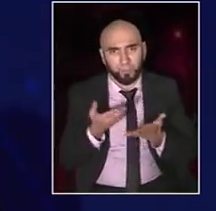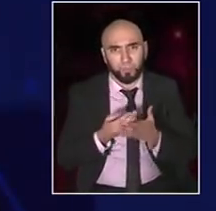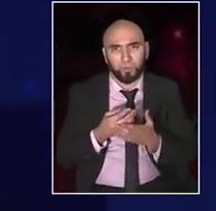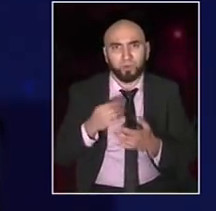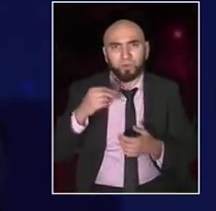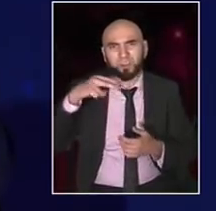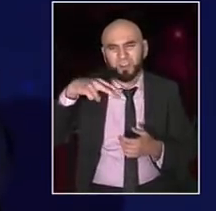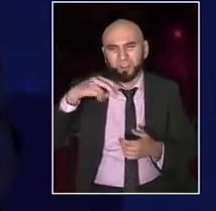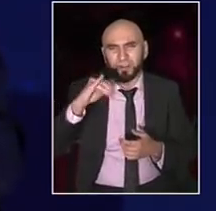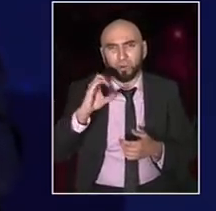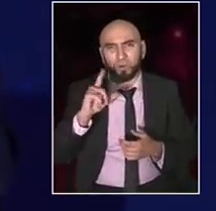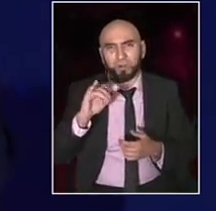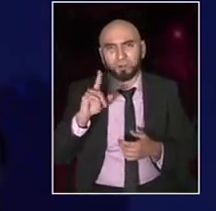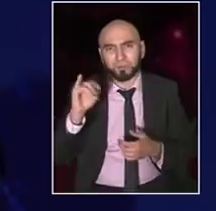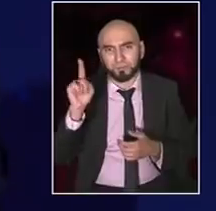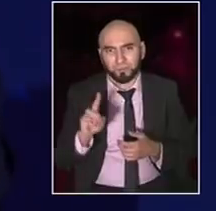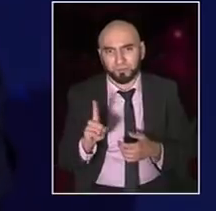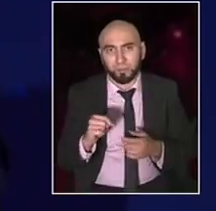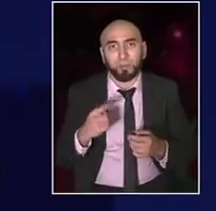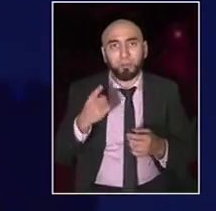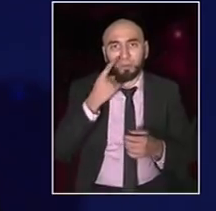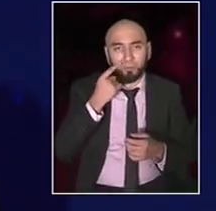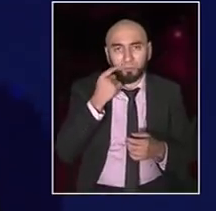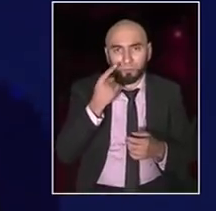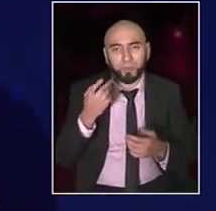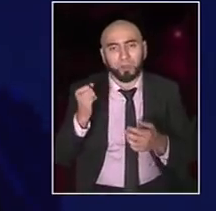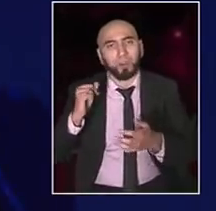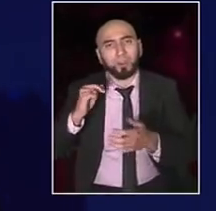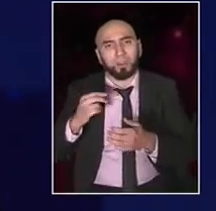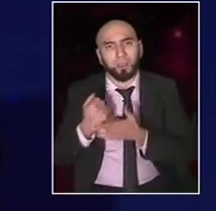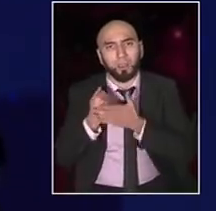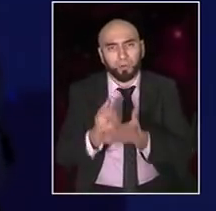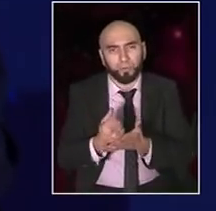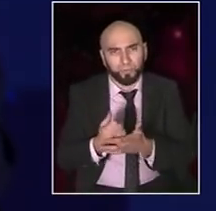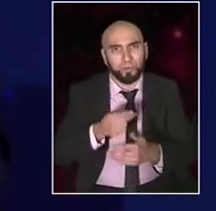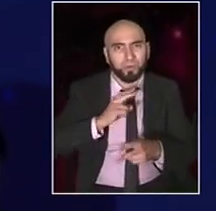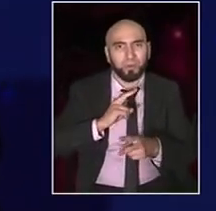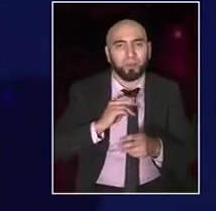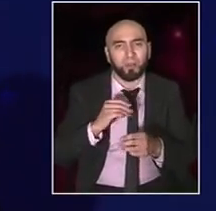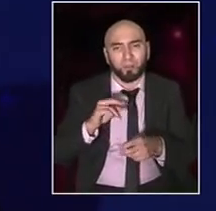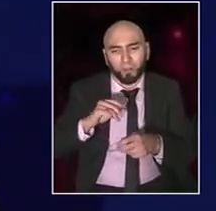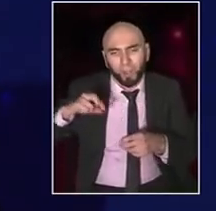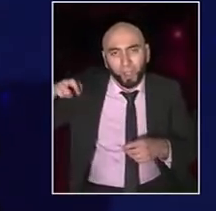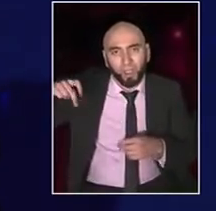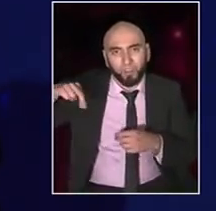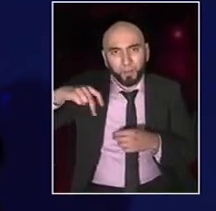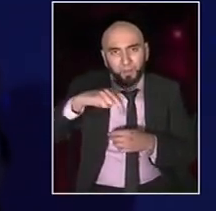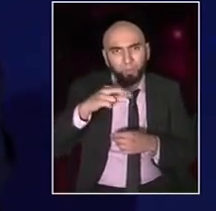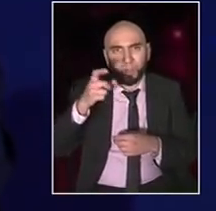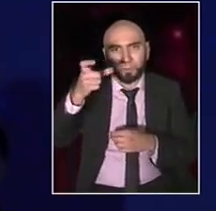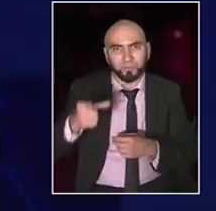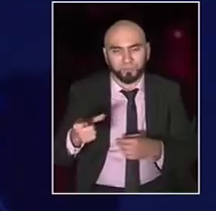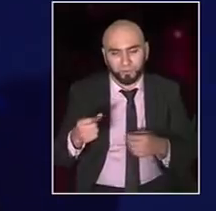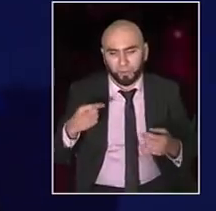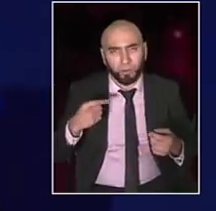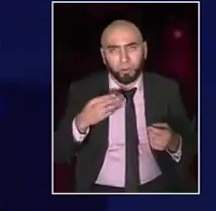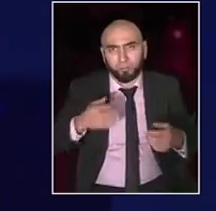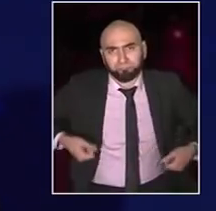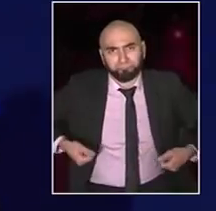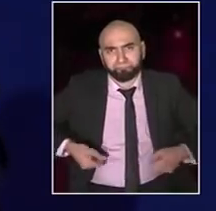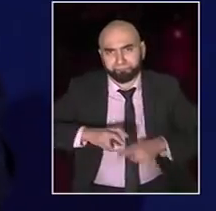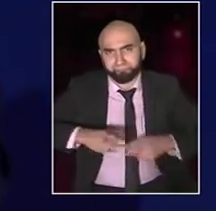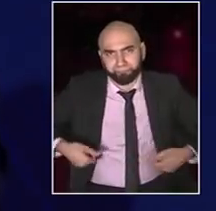Miguel Nicolelis, un gran neurocientífico que hizo caminar al tetrapléjico al inicio del Mundial de Fútbol en Brasil, que señala que la próxima función